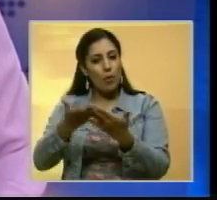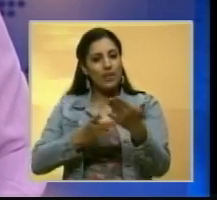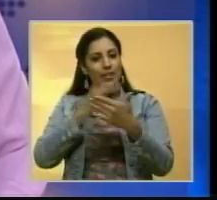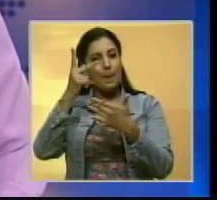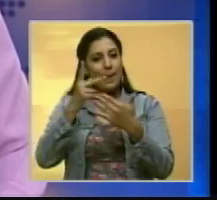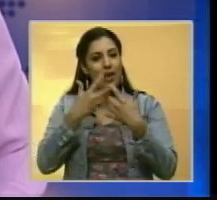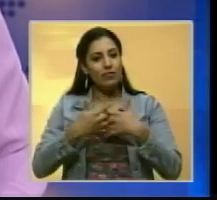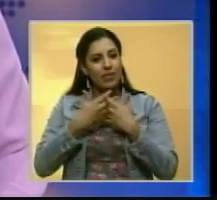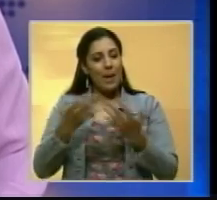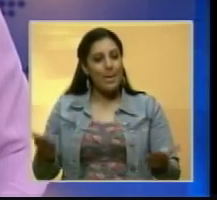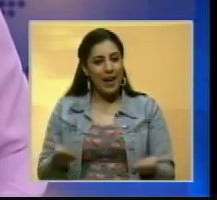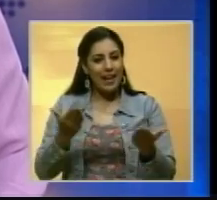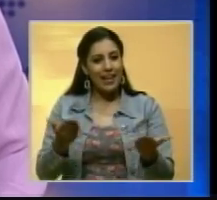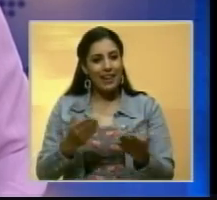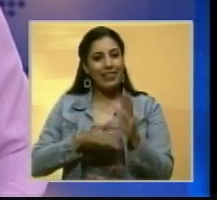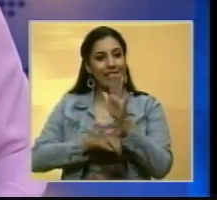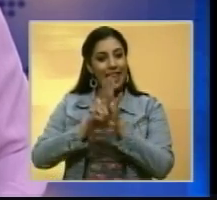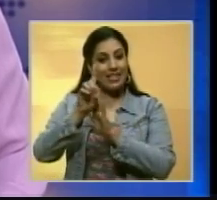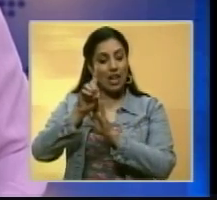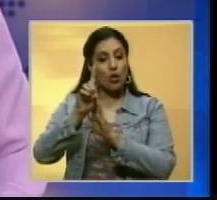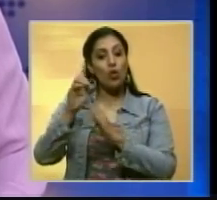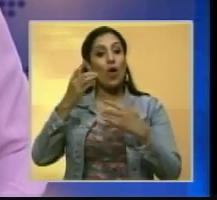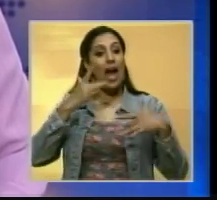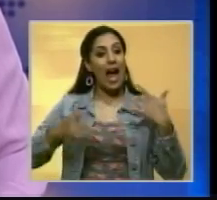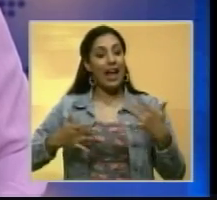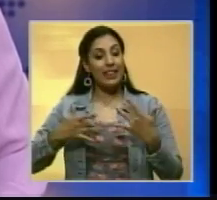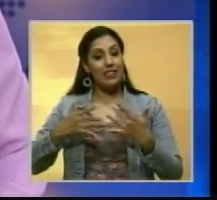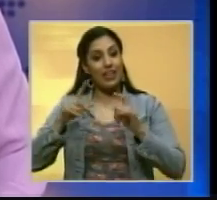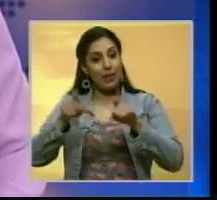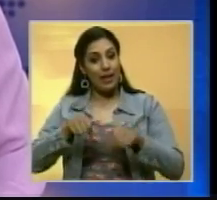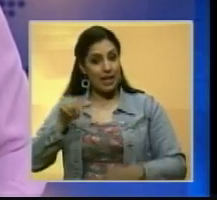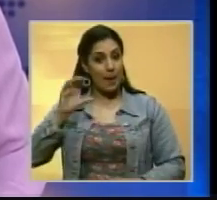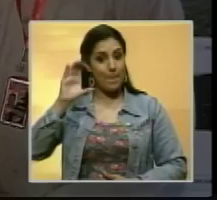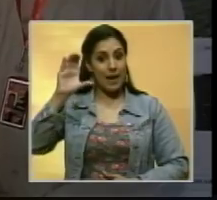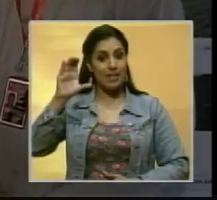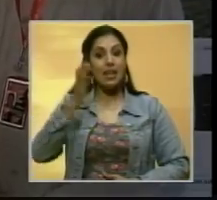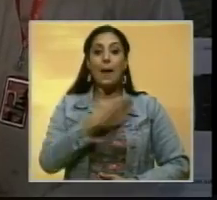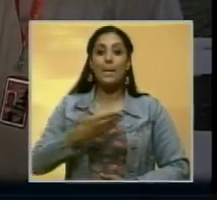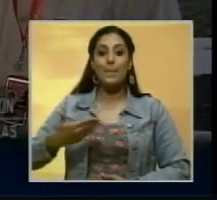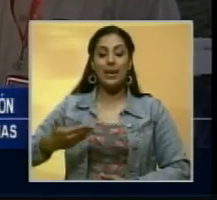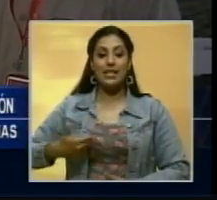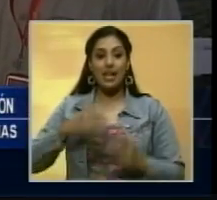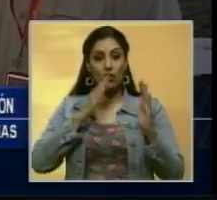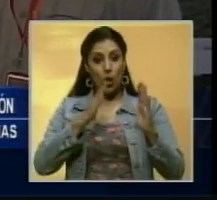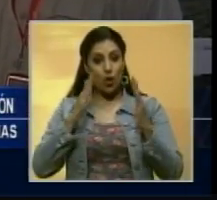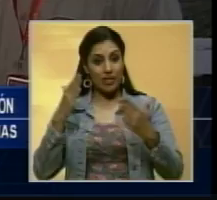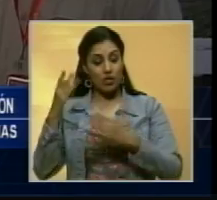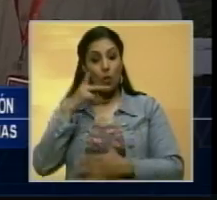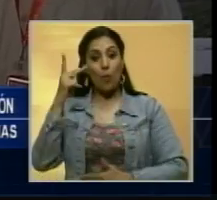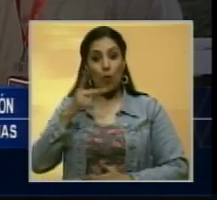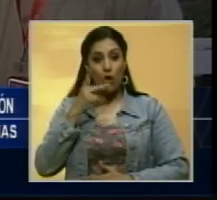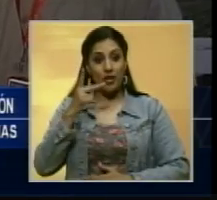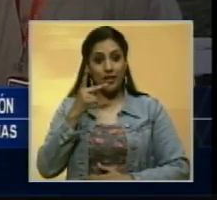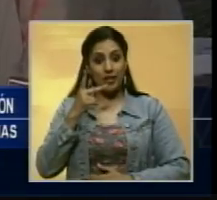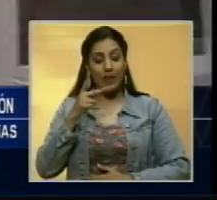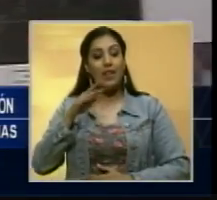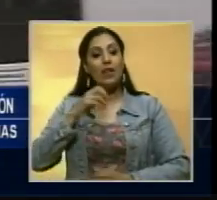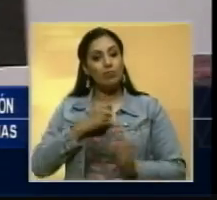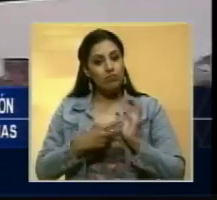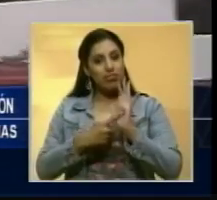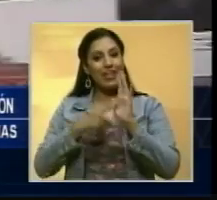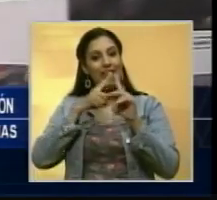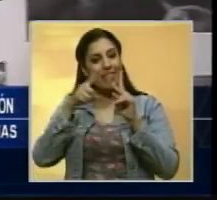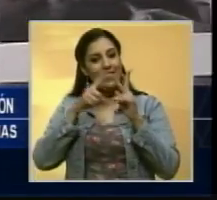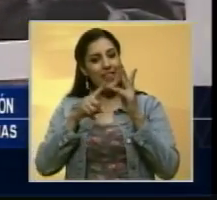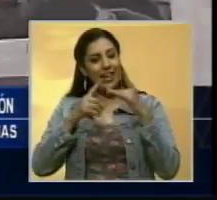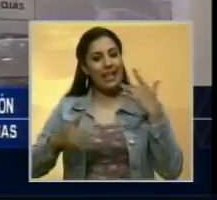plan de producción para impulsar el desarrollo de las actividades agropecuarias en el país. El presidente de la organización política, Juan Simosa, resaltó entre